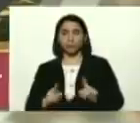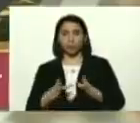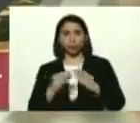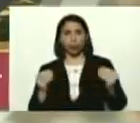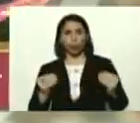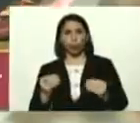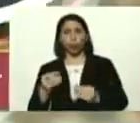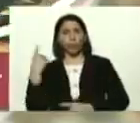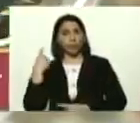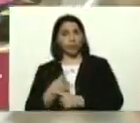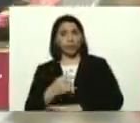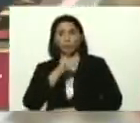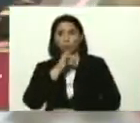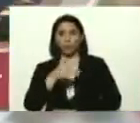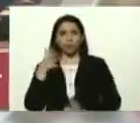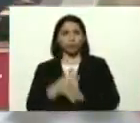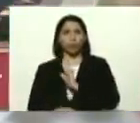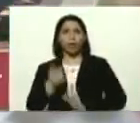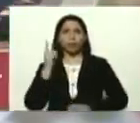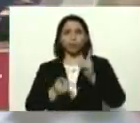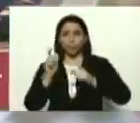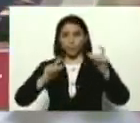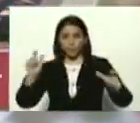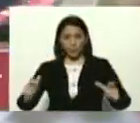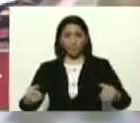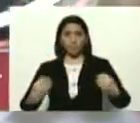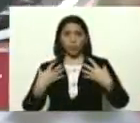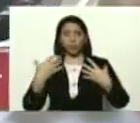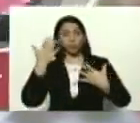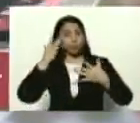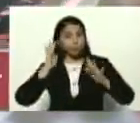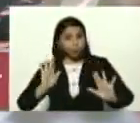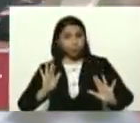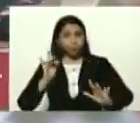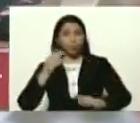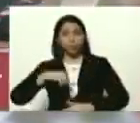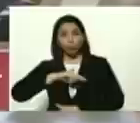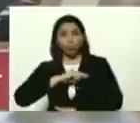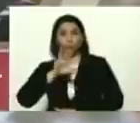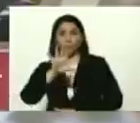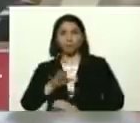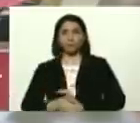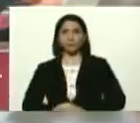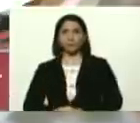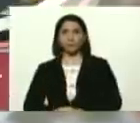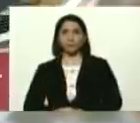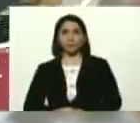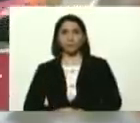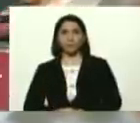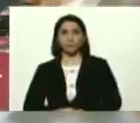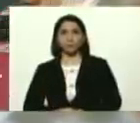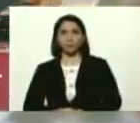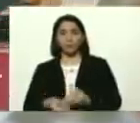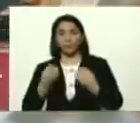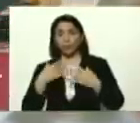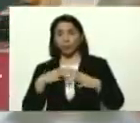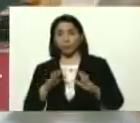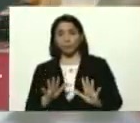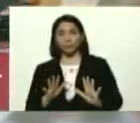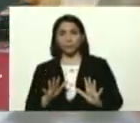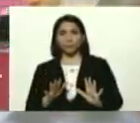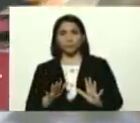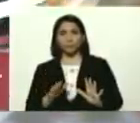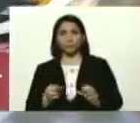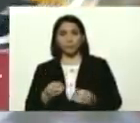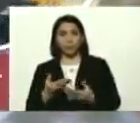estemos informados sobre algunos casos que se puedan presentar en nuestra comunidad. Bueno, estos